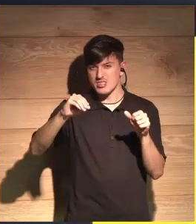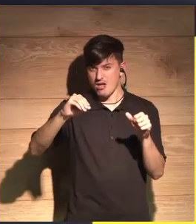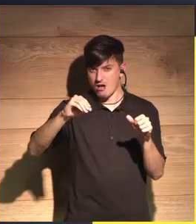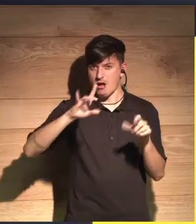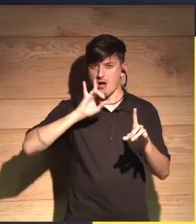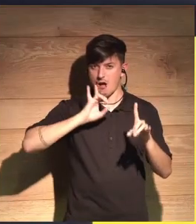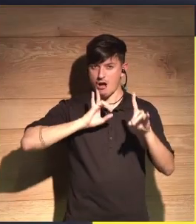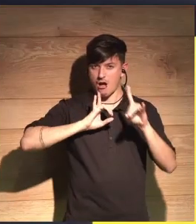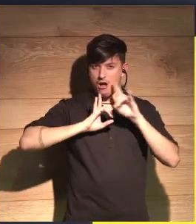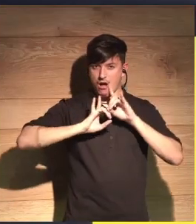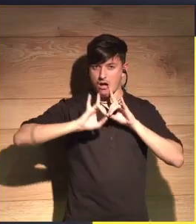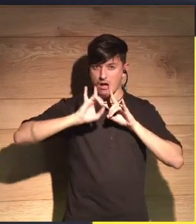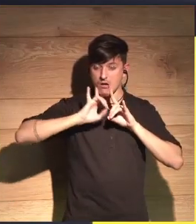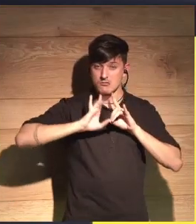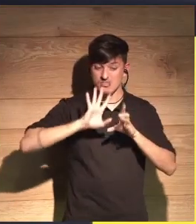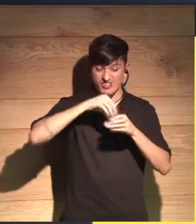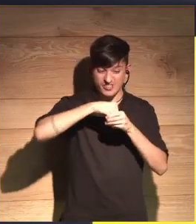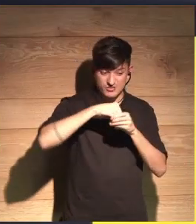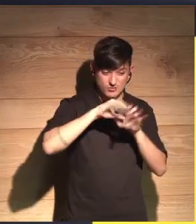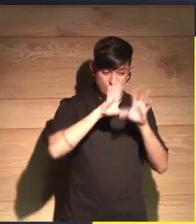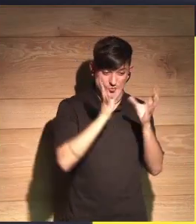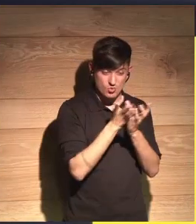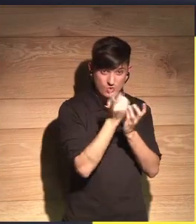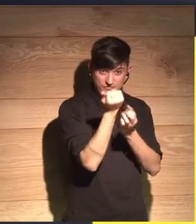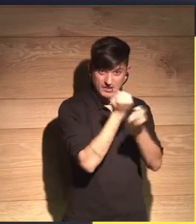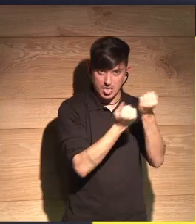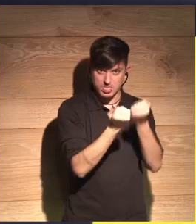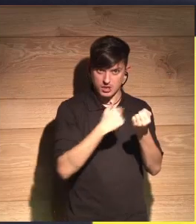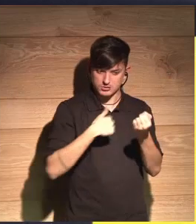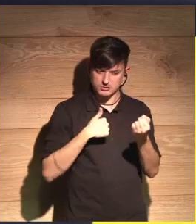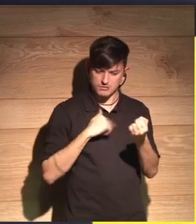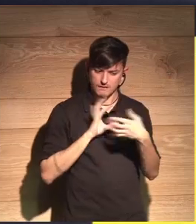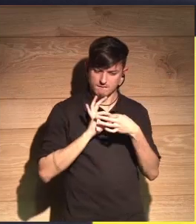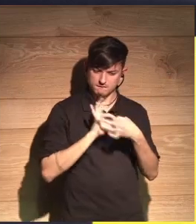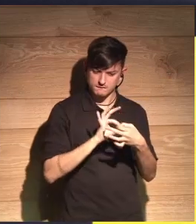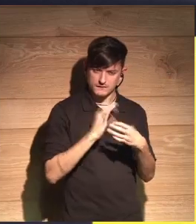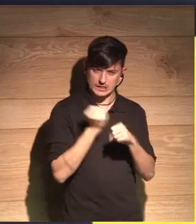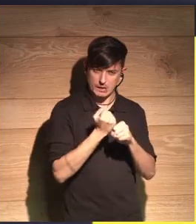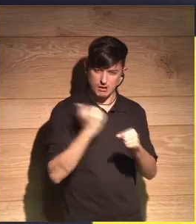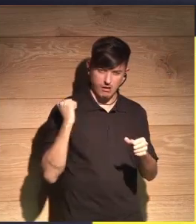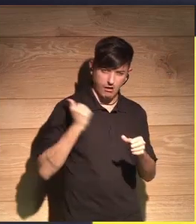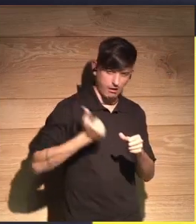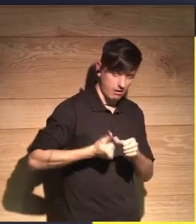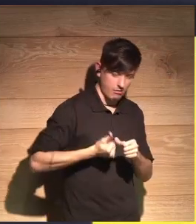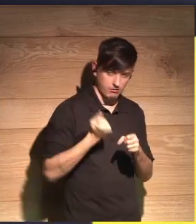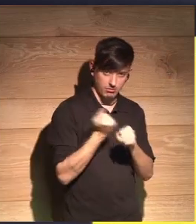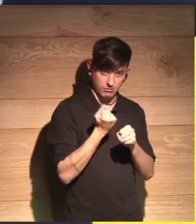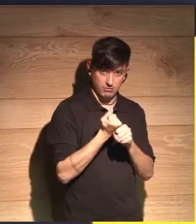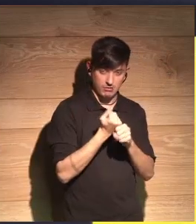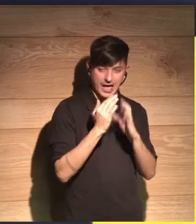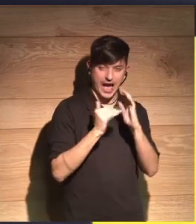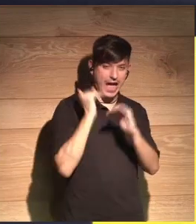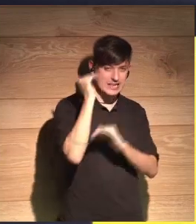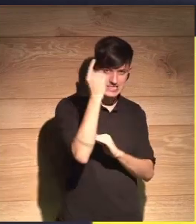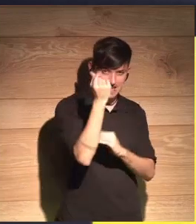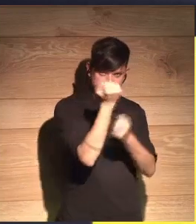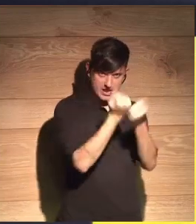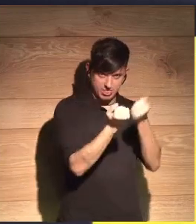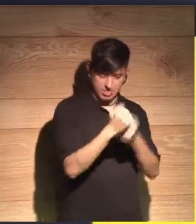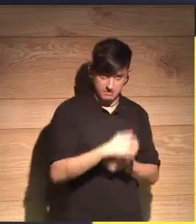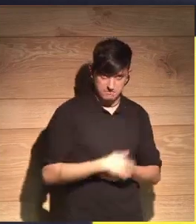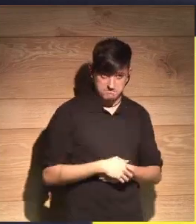admirable en el mundo de las finanzas que es el mundo que yo trabajo un poco hace bastantes años las altas finanzas